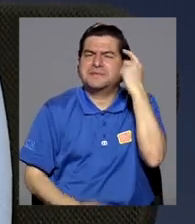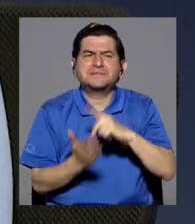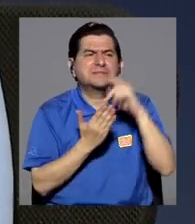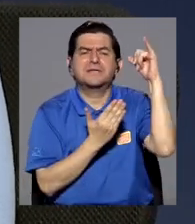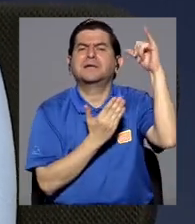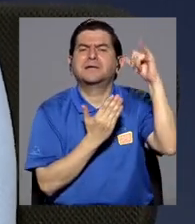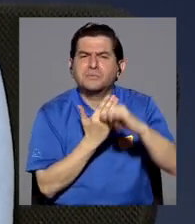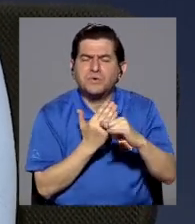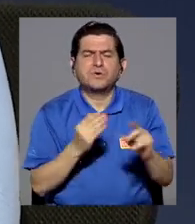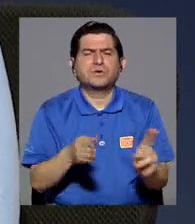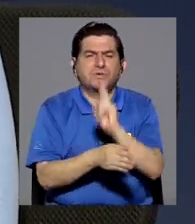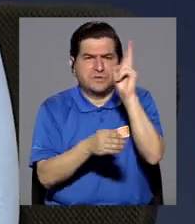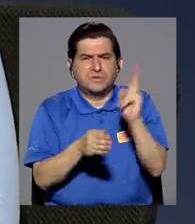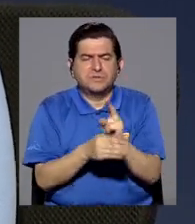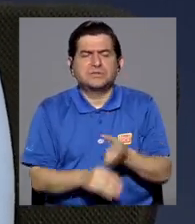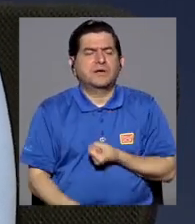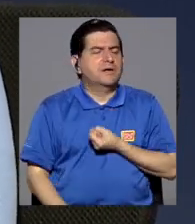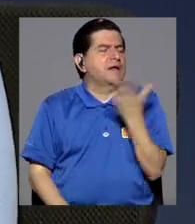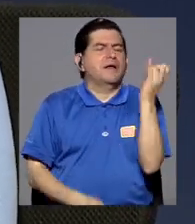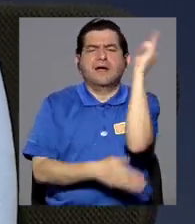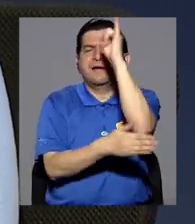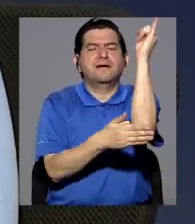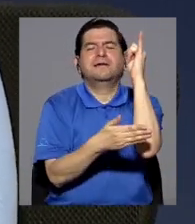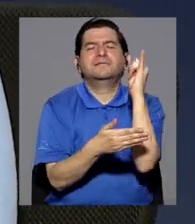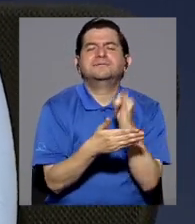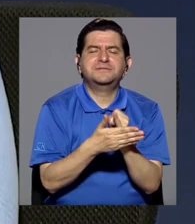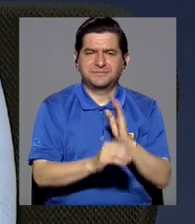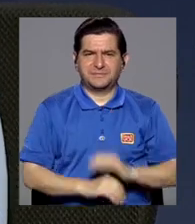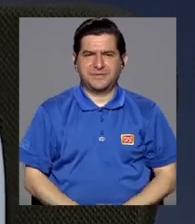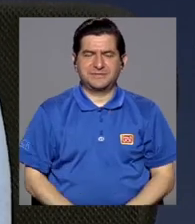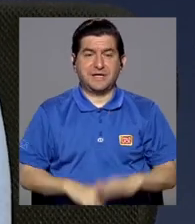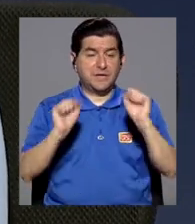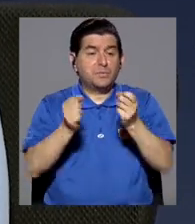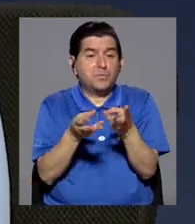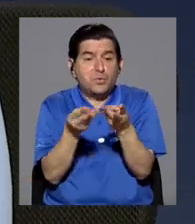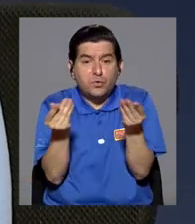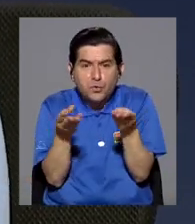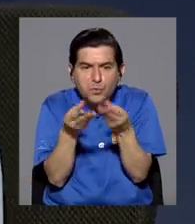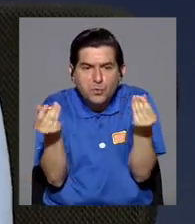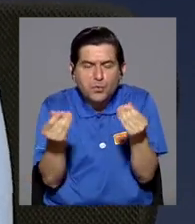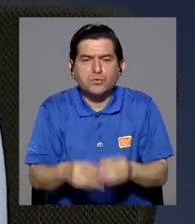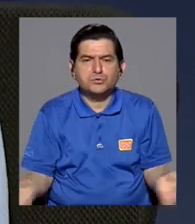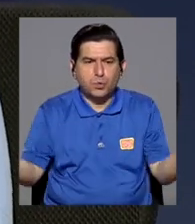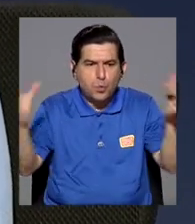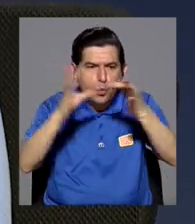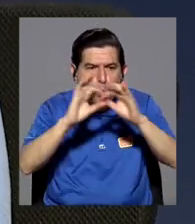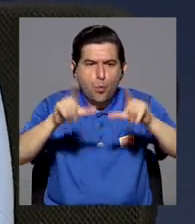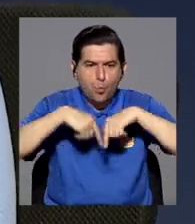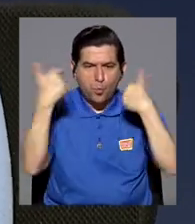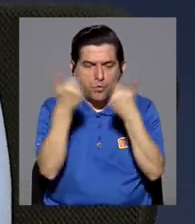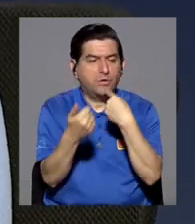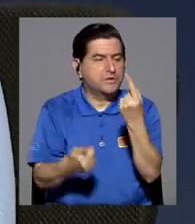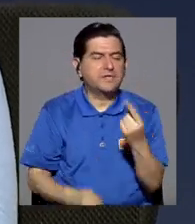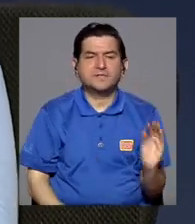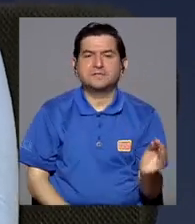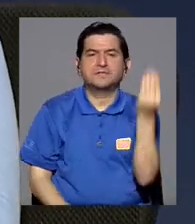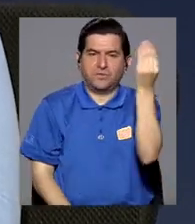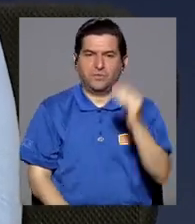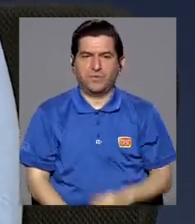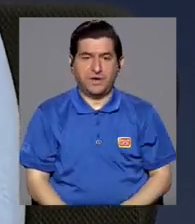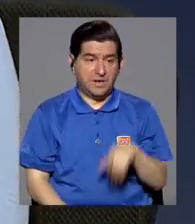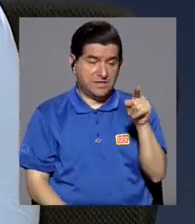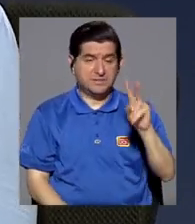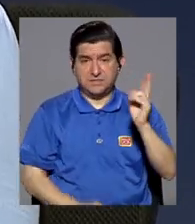hacemos un proyecto utilizando la expresión artística para para generar este más cuestión grupal para decirle a los chicos